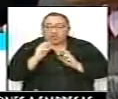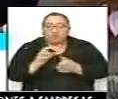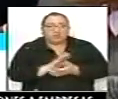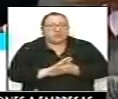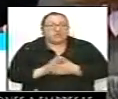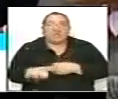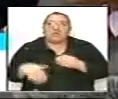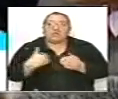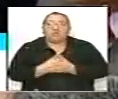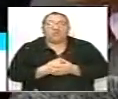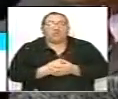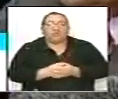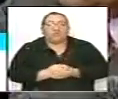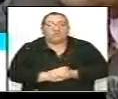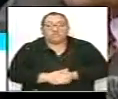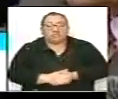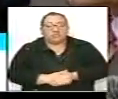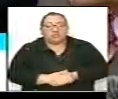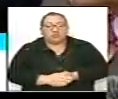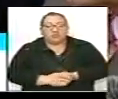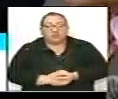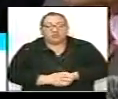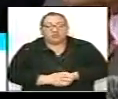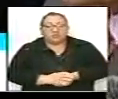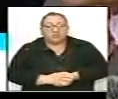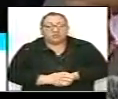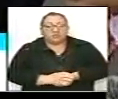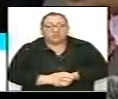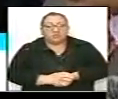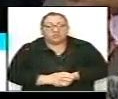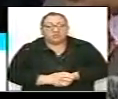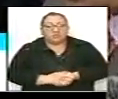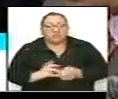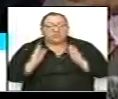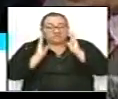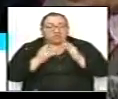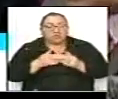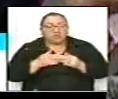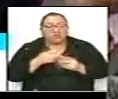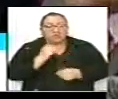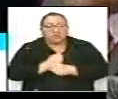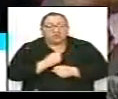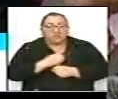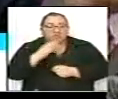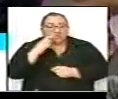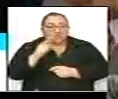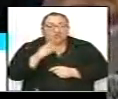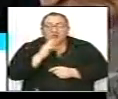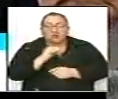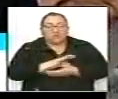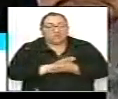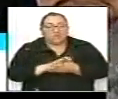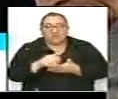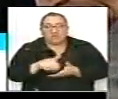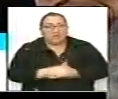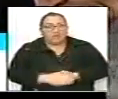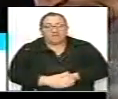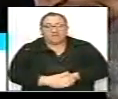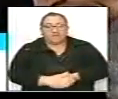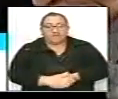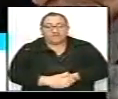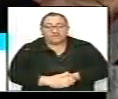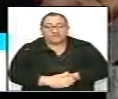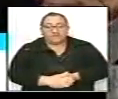para todo, una sola respuesta para todo, sino que se está focalizando más el trabajo político. Pero de eso no se habla aquí tampoco.